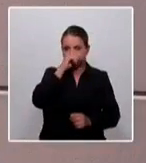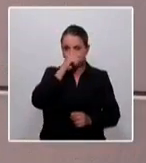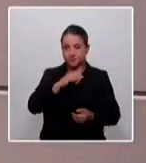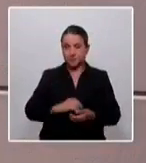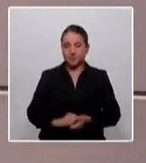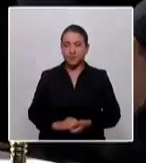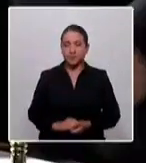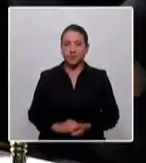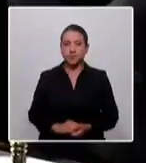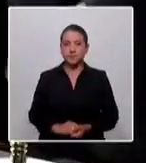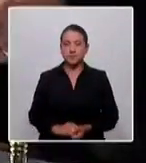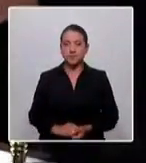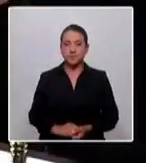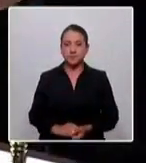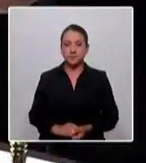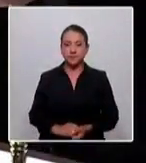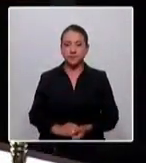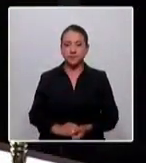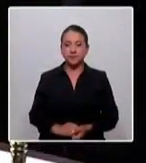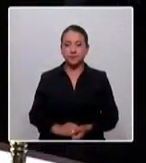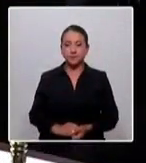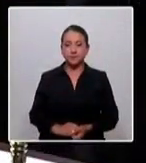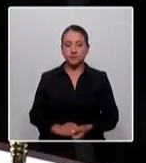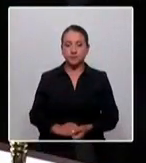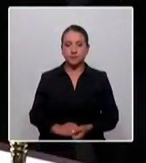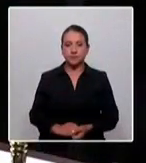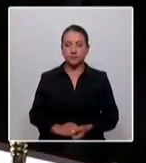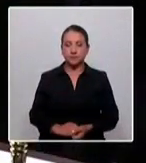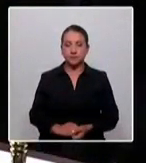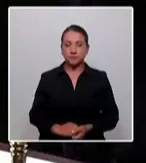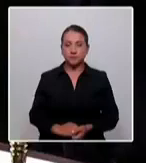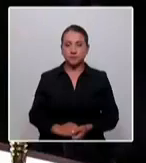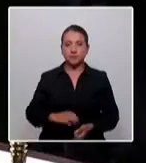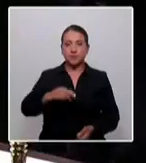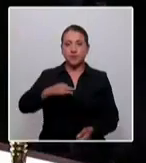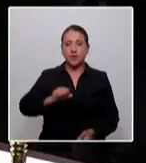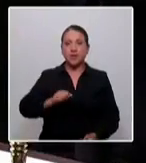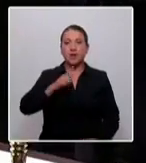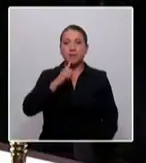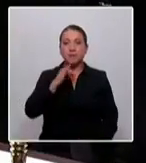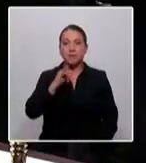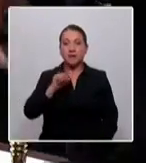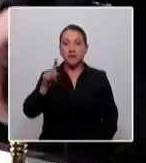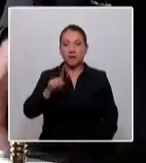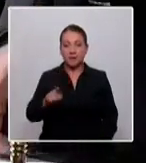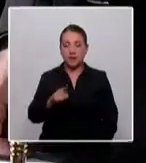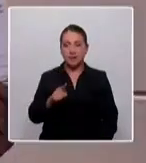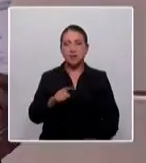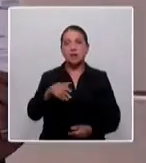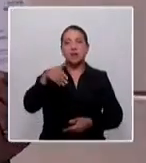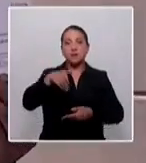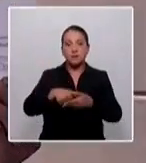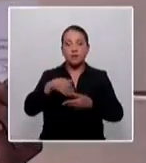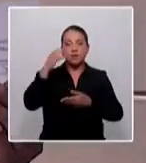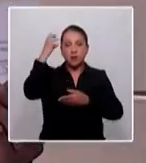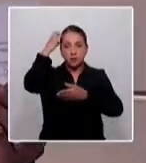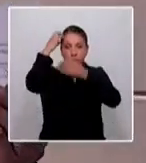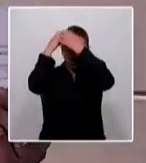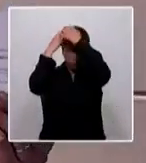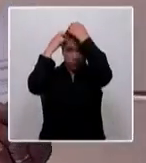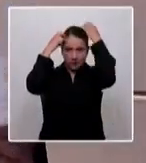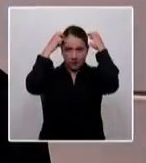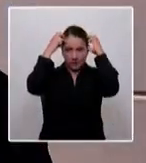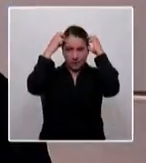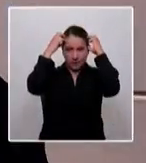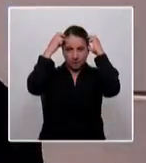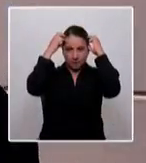estos antecedentes, que se enteraron durante la jornada. Eso han sido algunos de los momentos que pasó para que la candidatura de Ramona